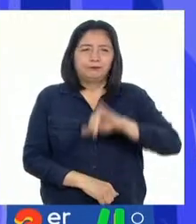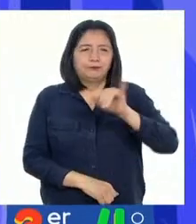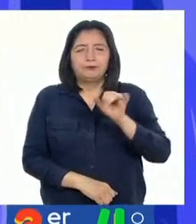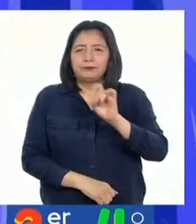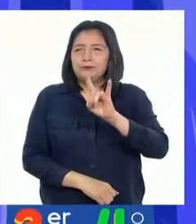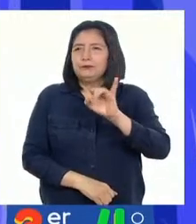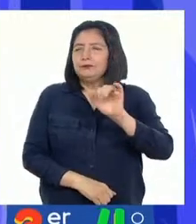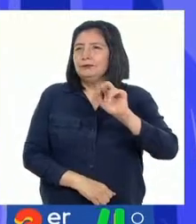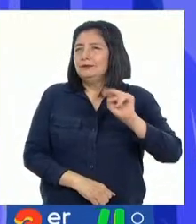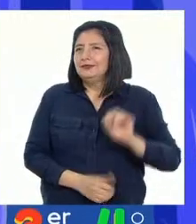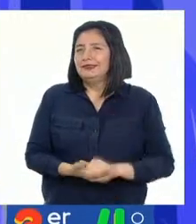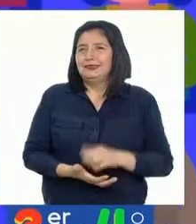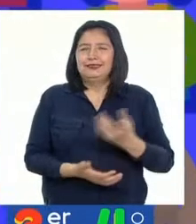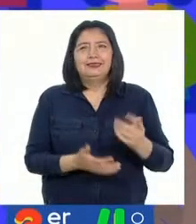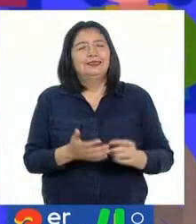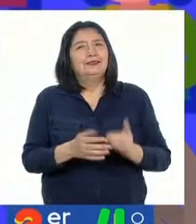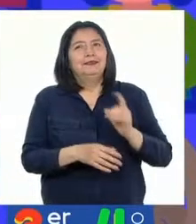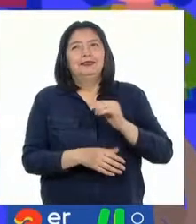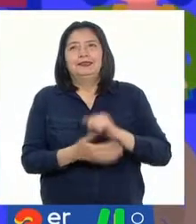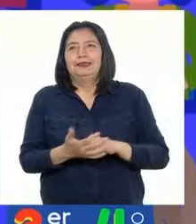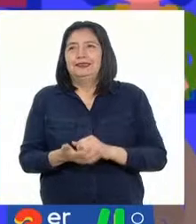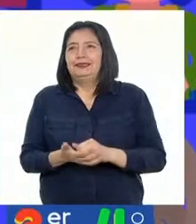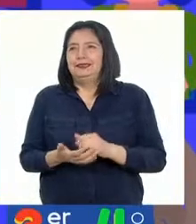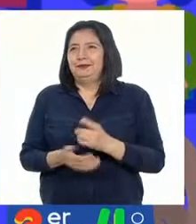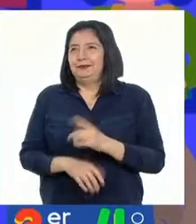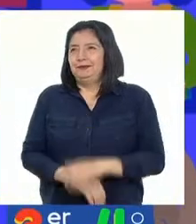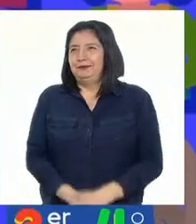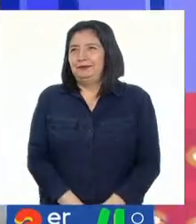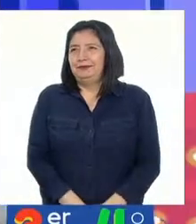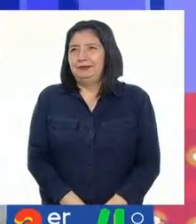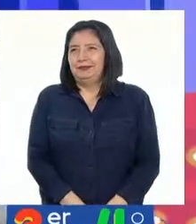Juana Estebania.